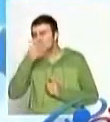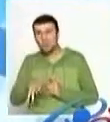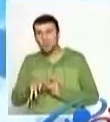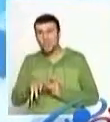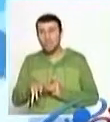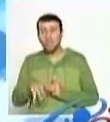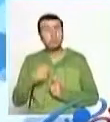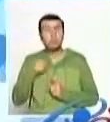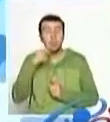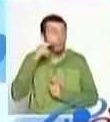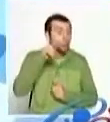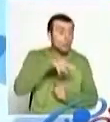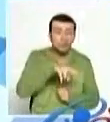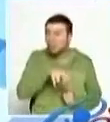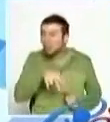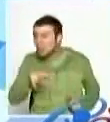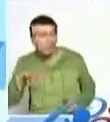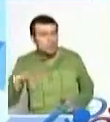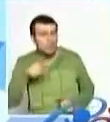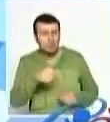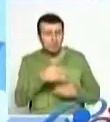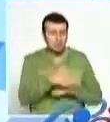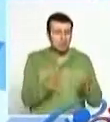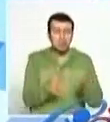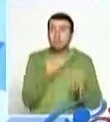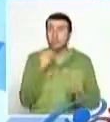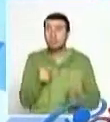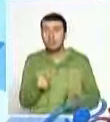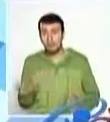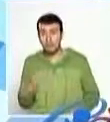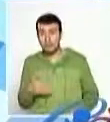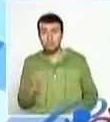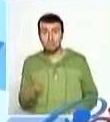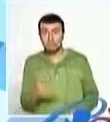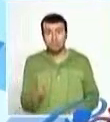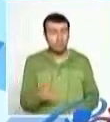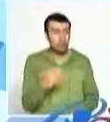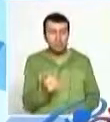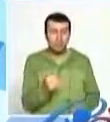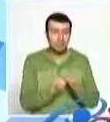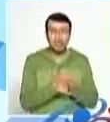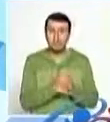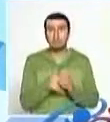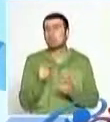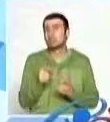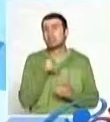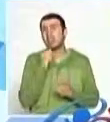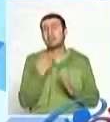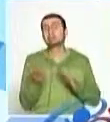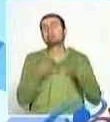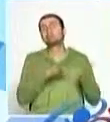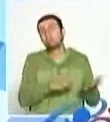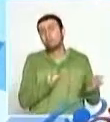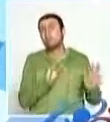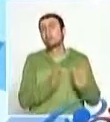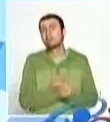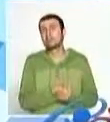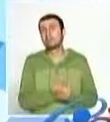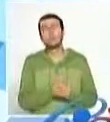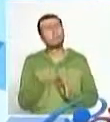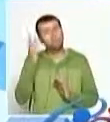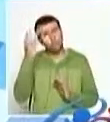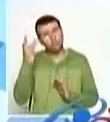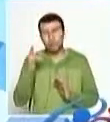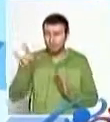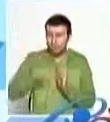puedo ver bien las baldosas, los peces que están ahí, que son, digamos, células, ya no pueden vivir. ¿Por qué? Porque no hay